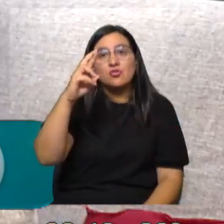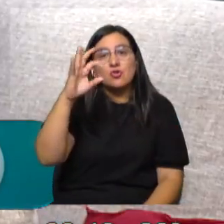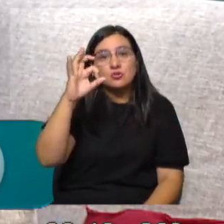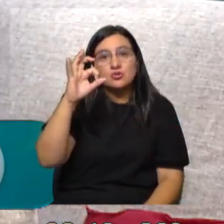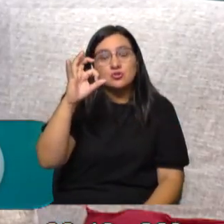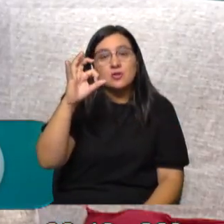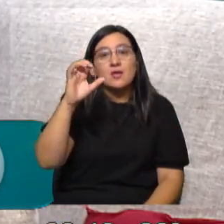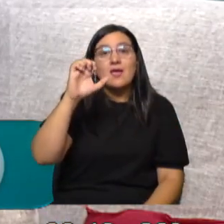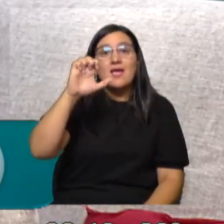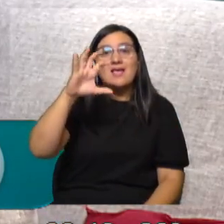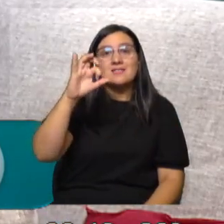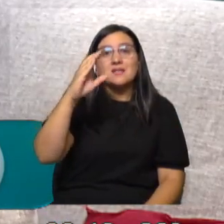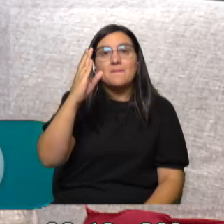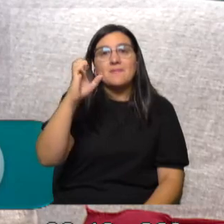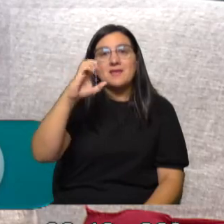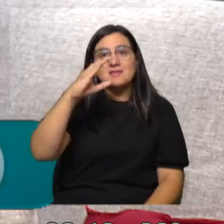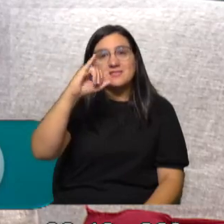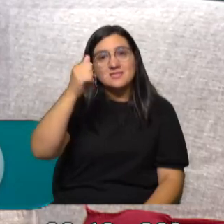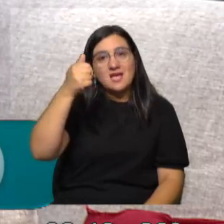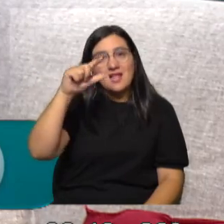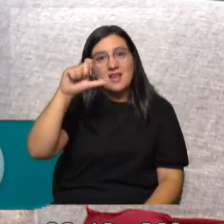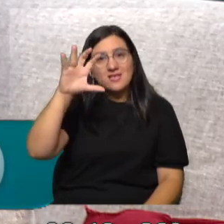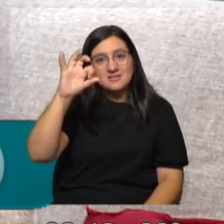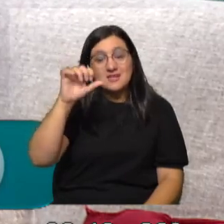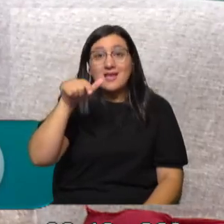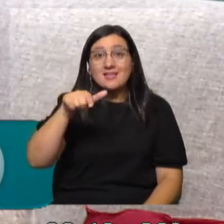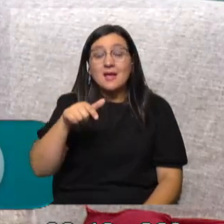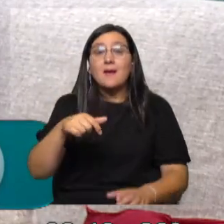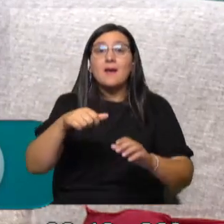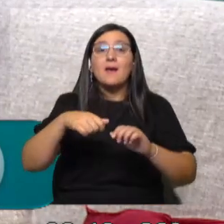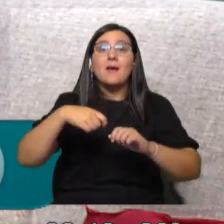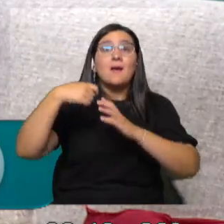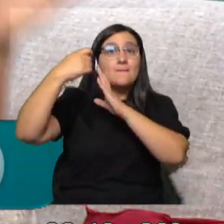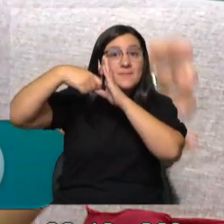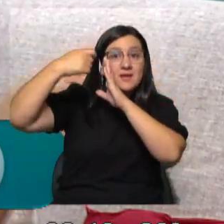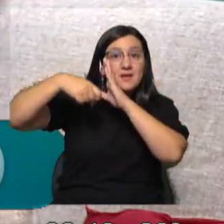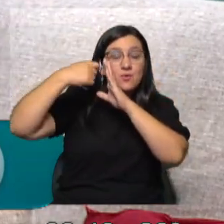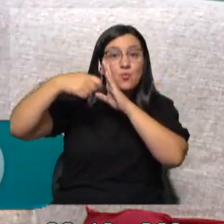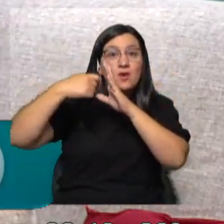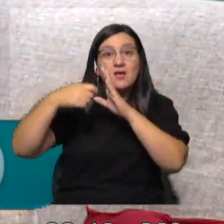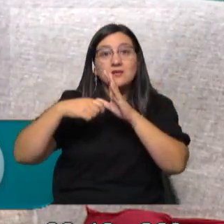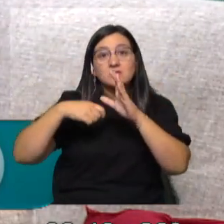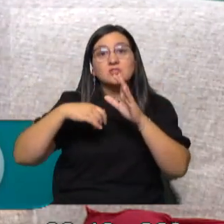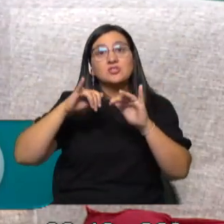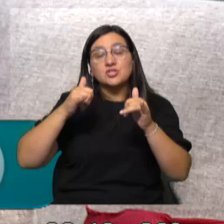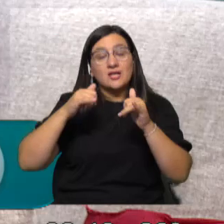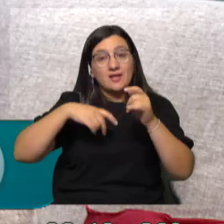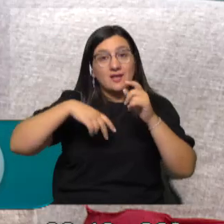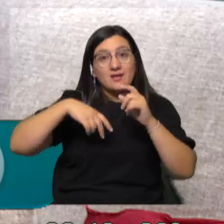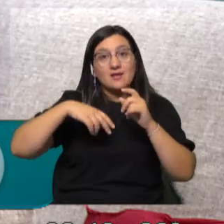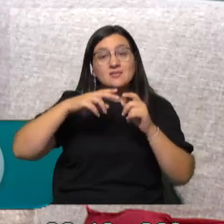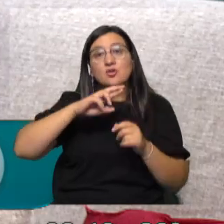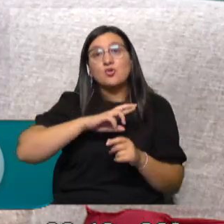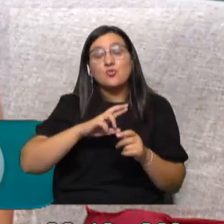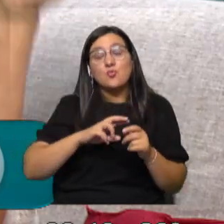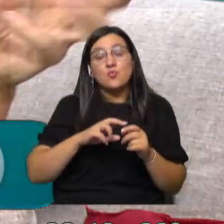también me gusta decirlo, esta película está rankeada en la Rolling Stone Mundial, en todas las revistas especializadas del